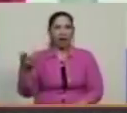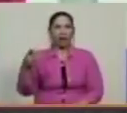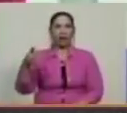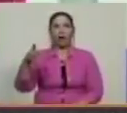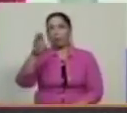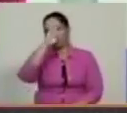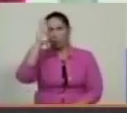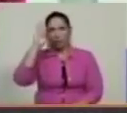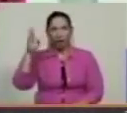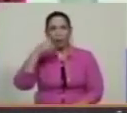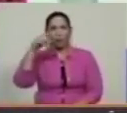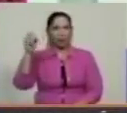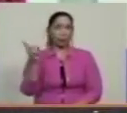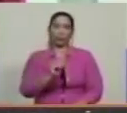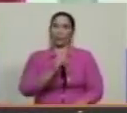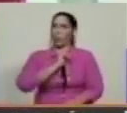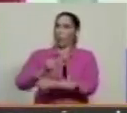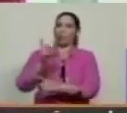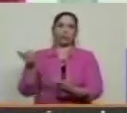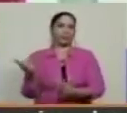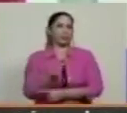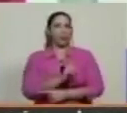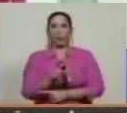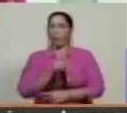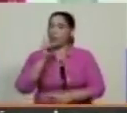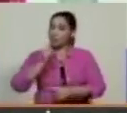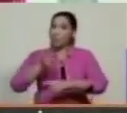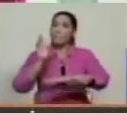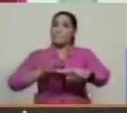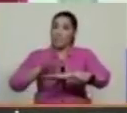no, no. No, eso va a ocurrir.